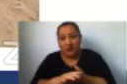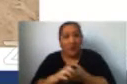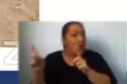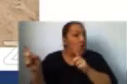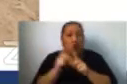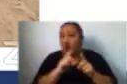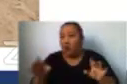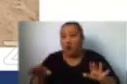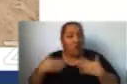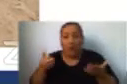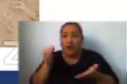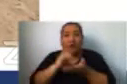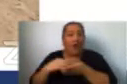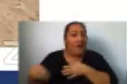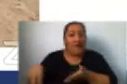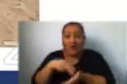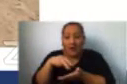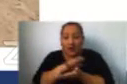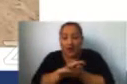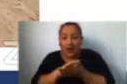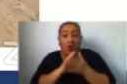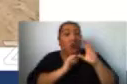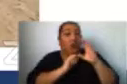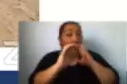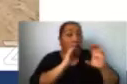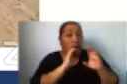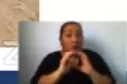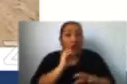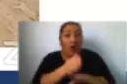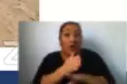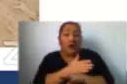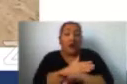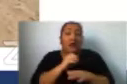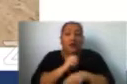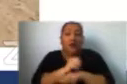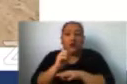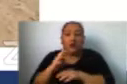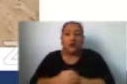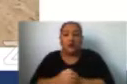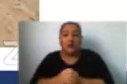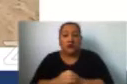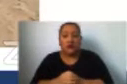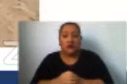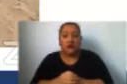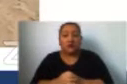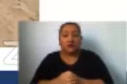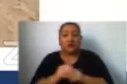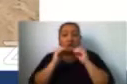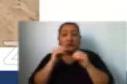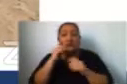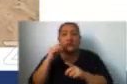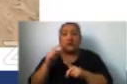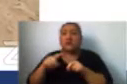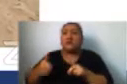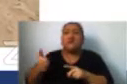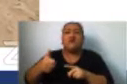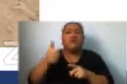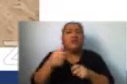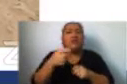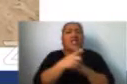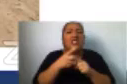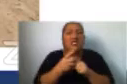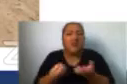fiesta. Por ello, nos hemos comunicado, hemos hecho una recomendación con 30 subprefectos de los distritos donde